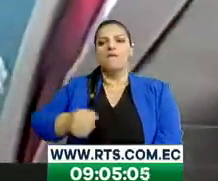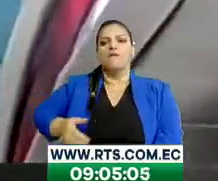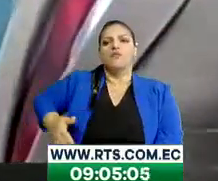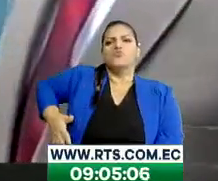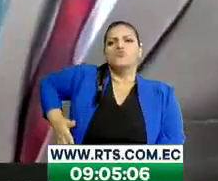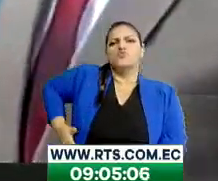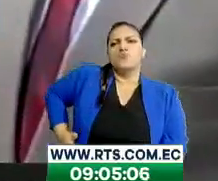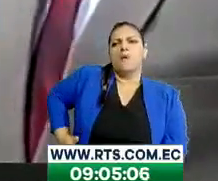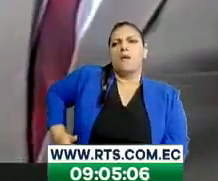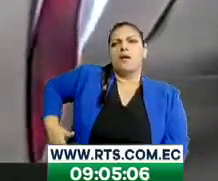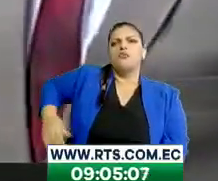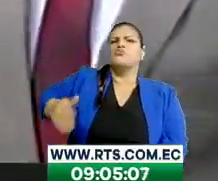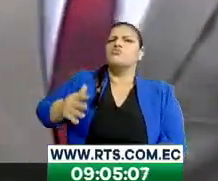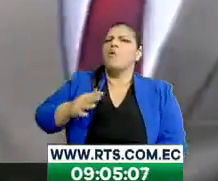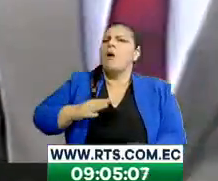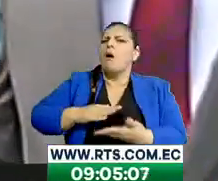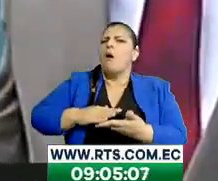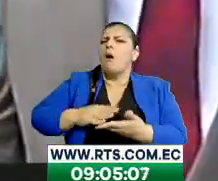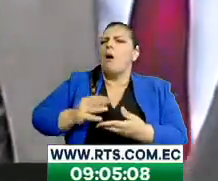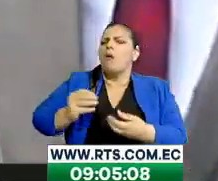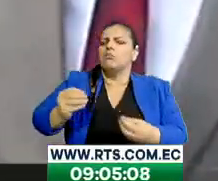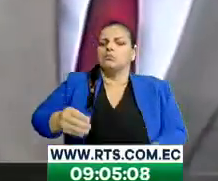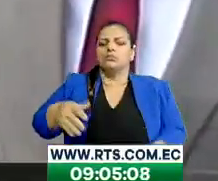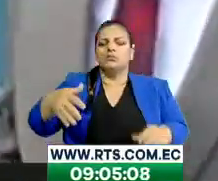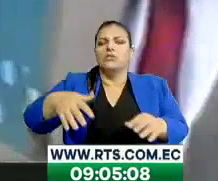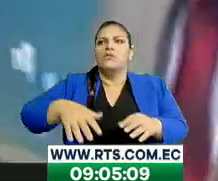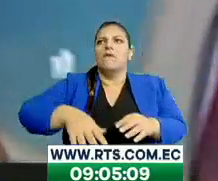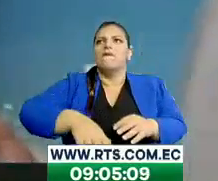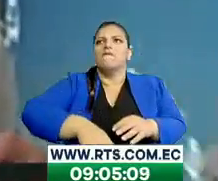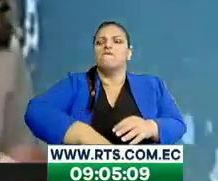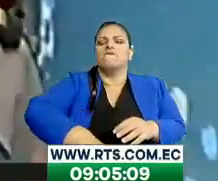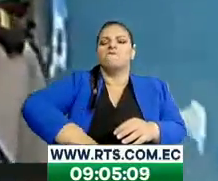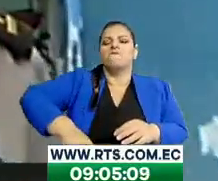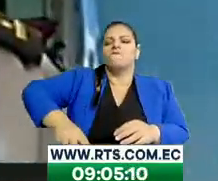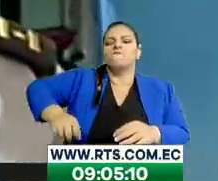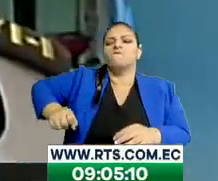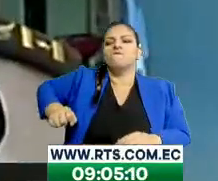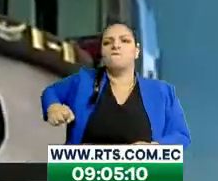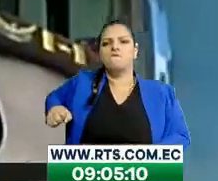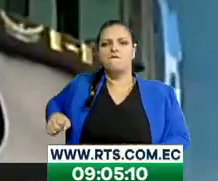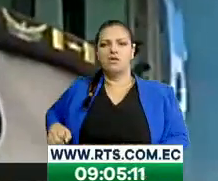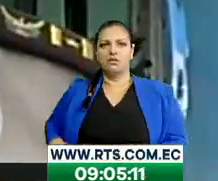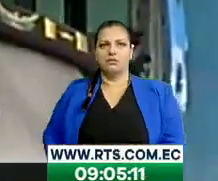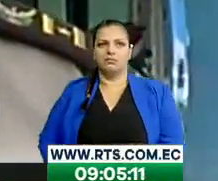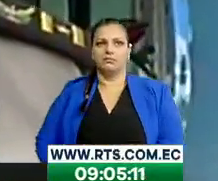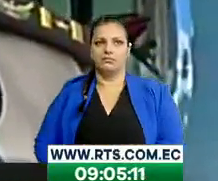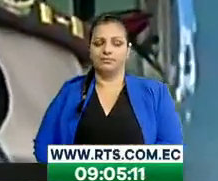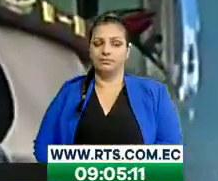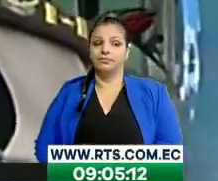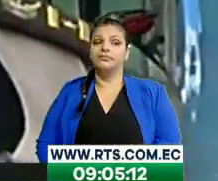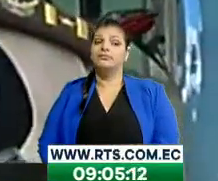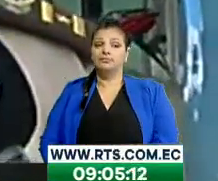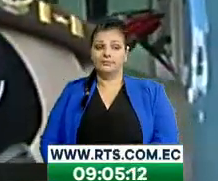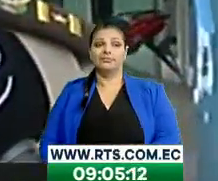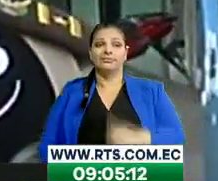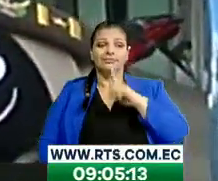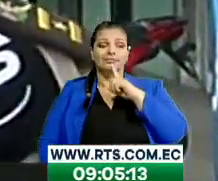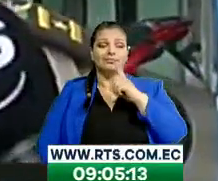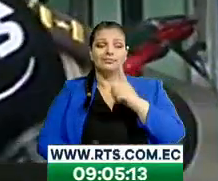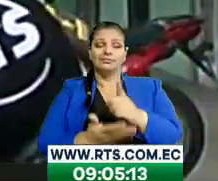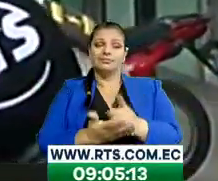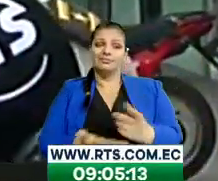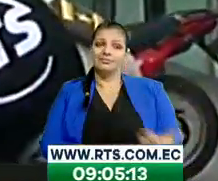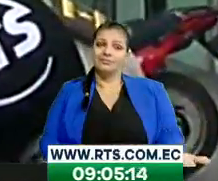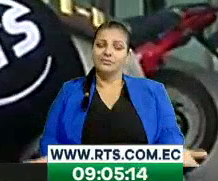efectivamente, el problema de estos buses es que llevan pasajeros en esas circunstancias, por eso los operativos para tratar